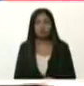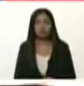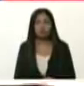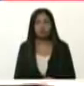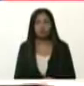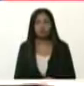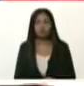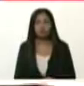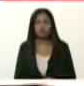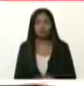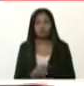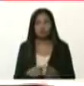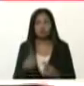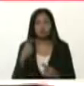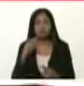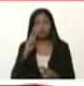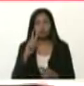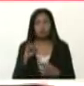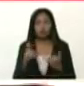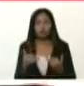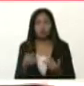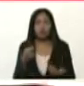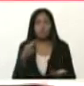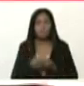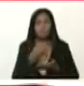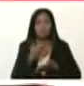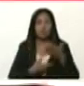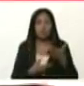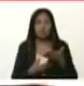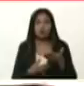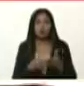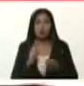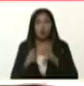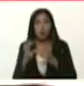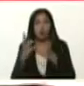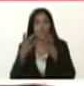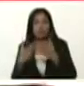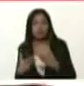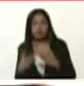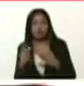Pero me tienen que... No me van a venir con un presupuesto hecho por unos administradores.